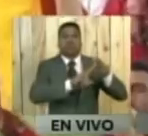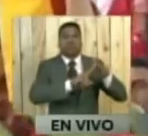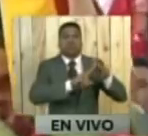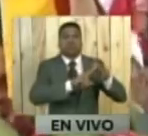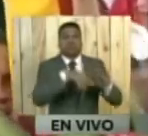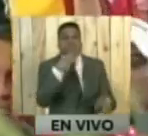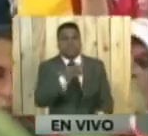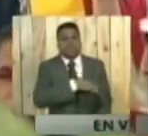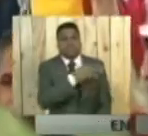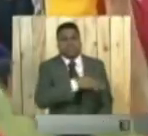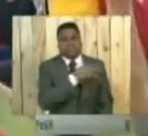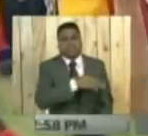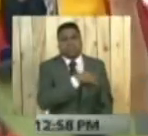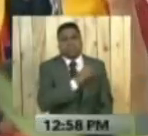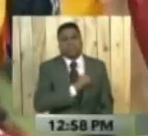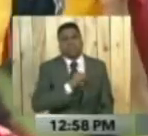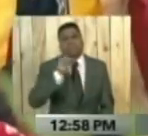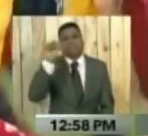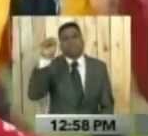socialista.